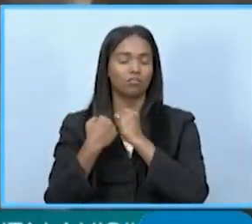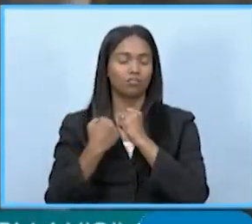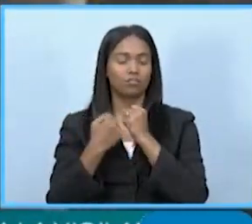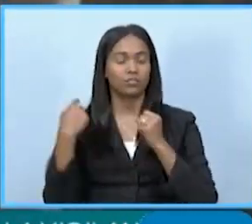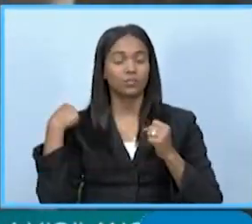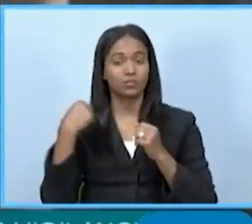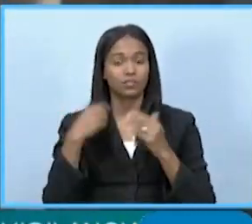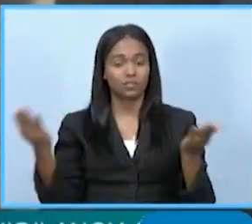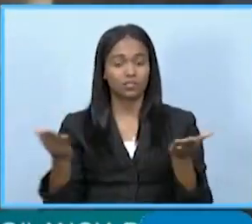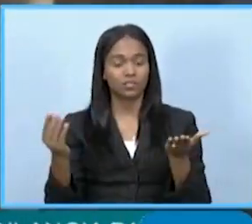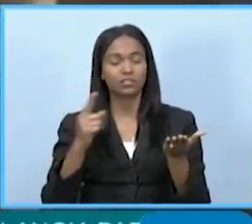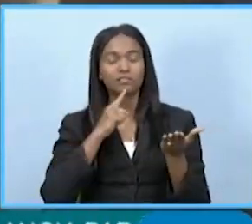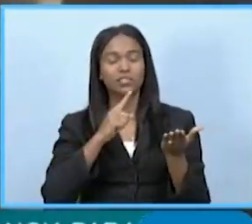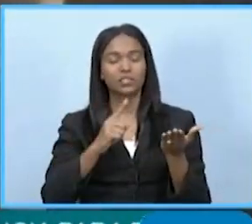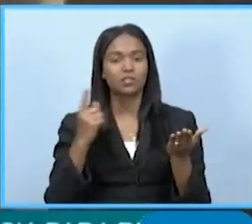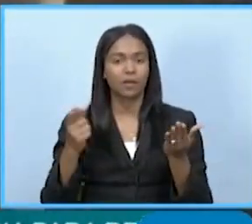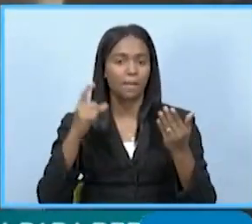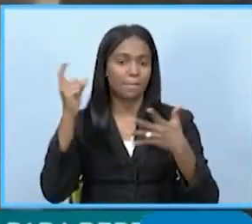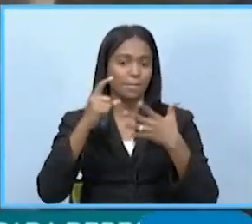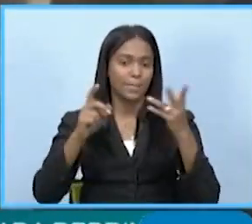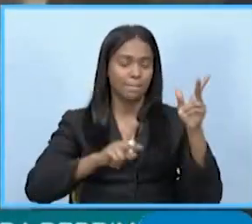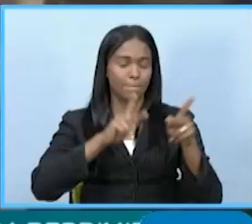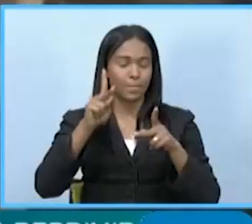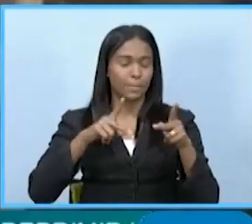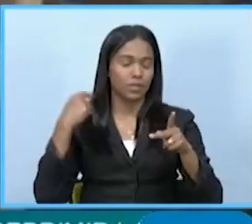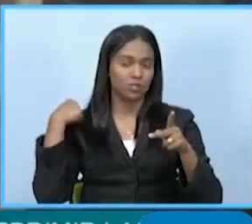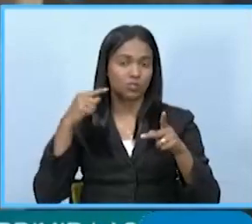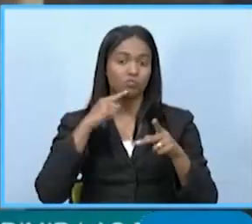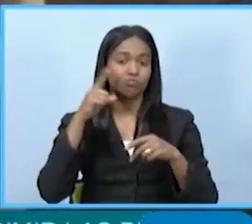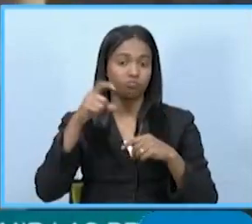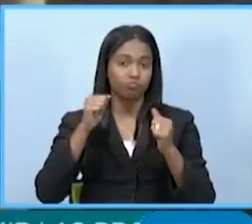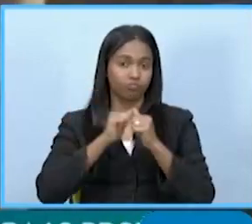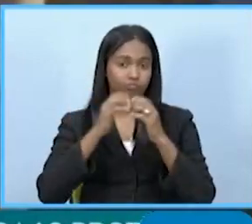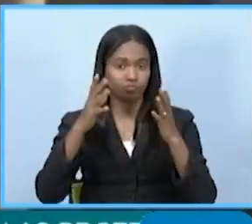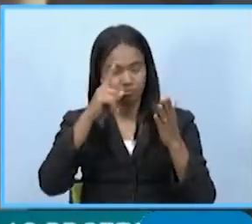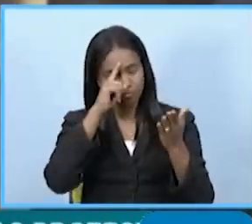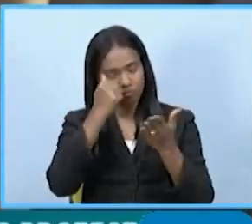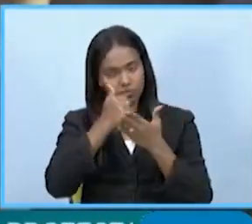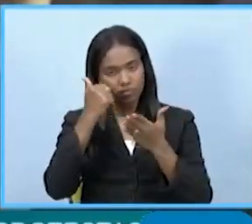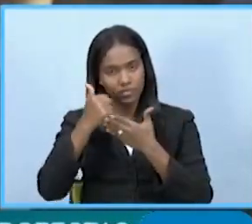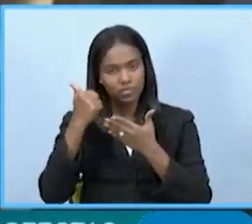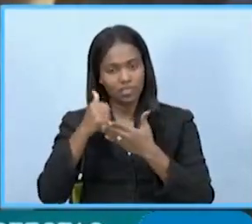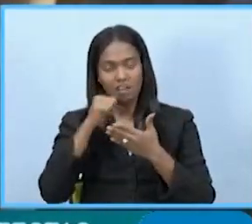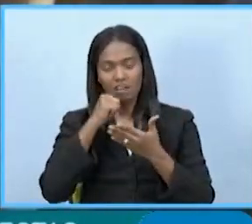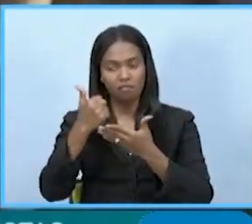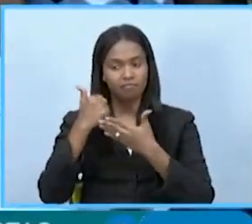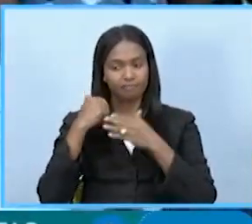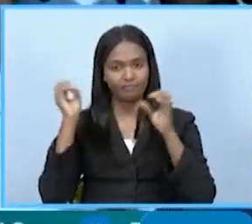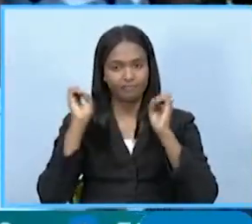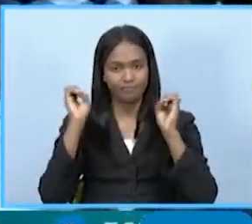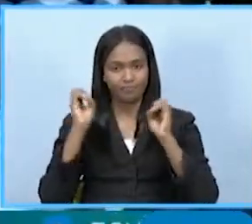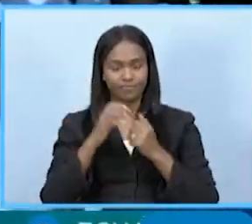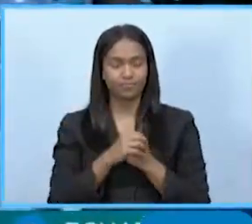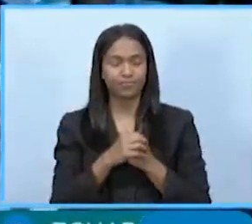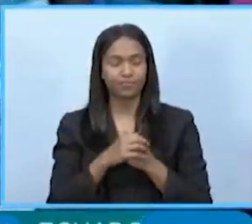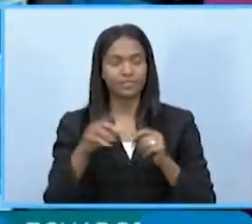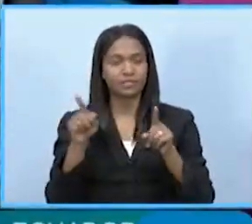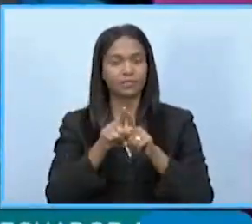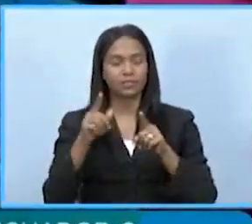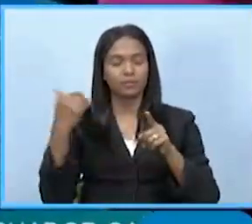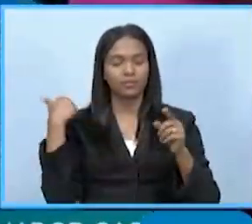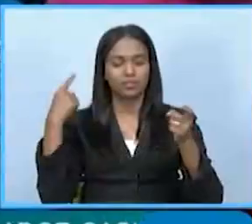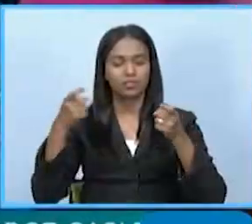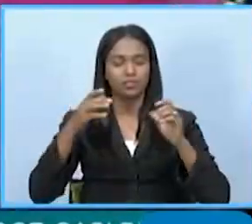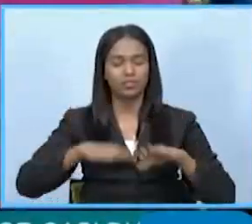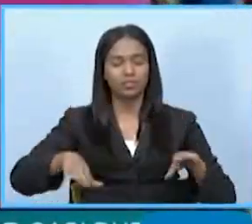Nosotros aquí somos un paquete de parceleros que somos muy necesitados de las ayudas y no nos las están dando. Además, la gobernadora